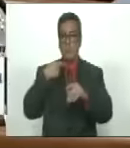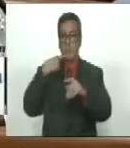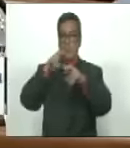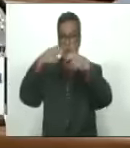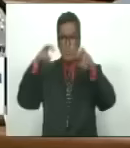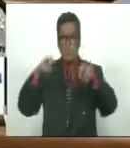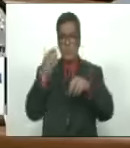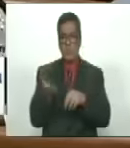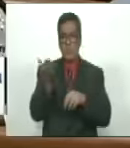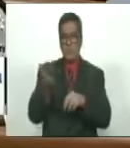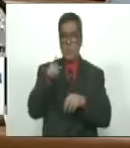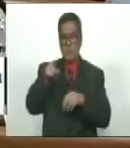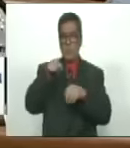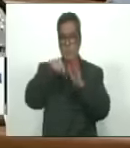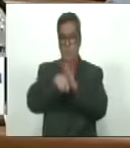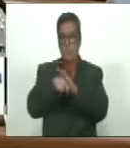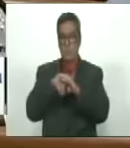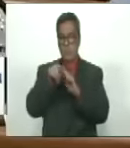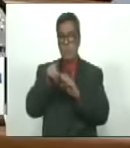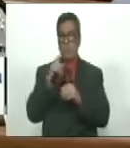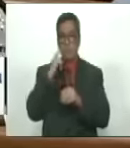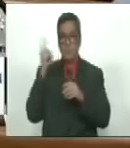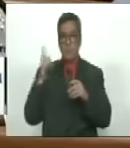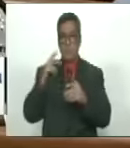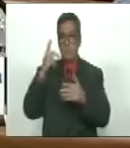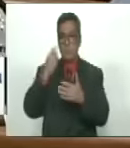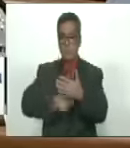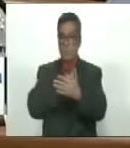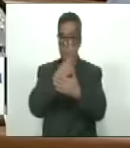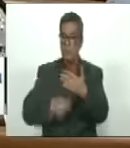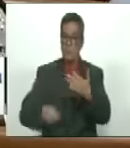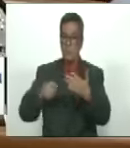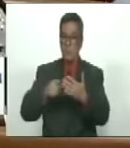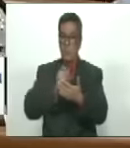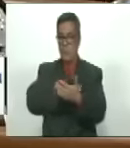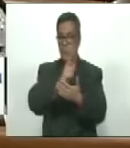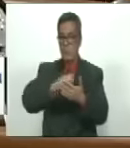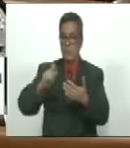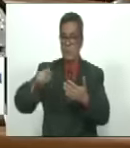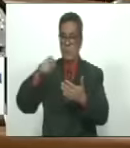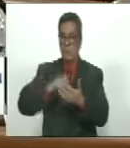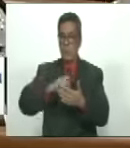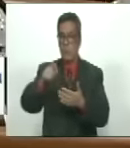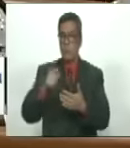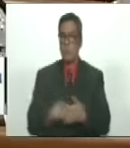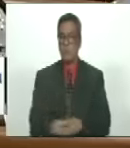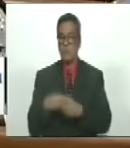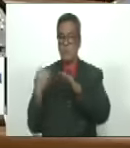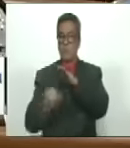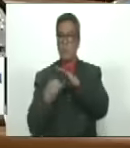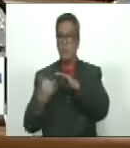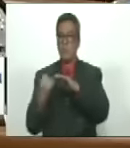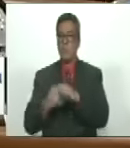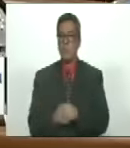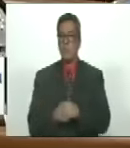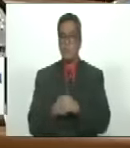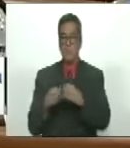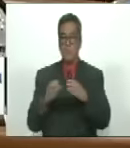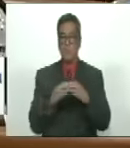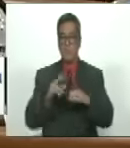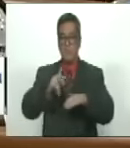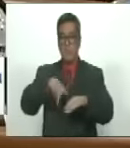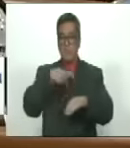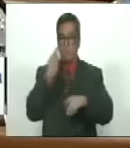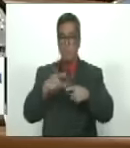tema interesante en el que entramos aquí. Prohibición de contratación. Las instituciones y los órganos del